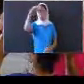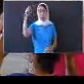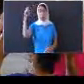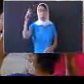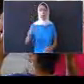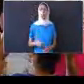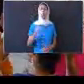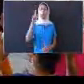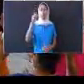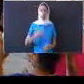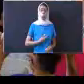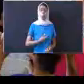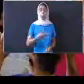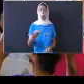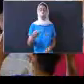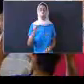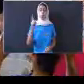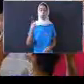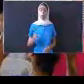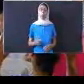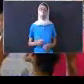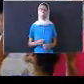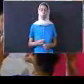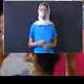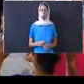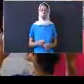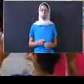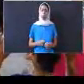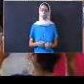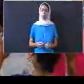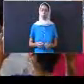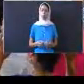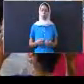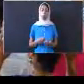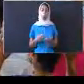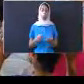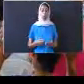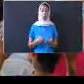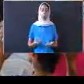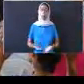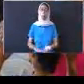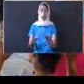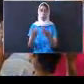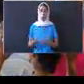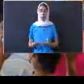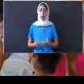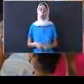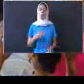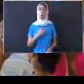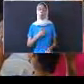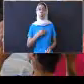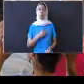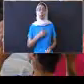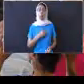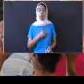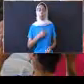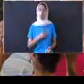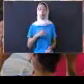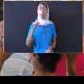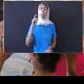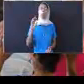provisión Señor Que envíes Señor Tus ministros Señor A cada lugar Señor Que tú